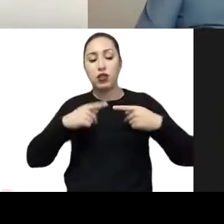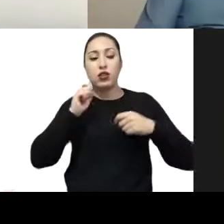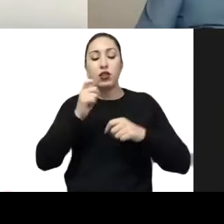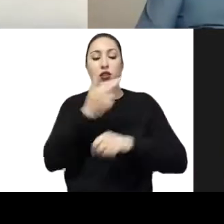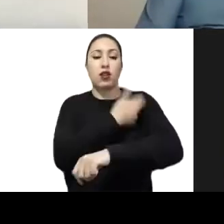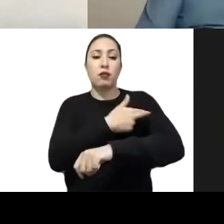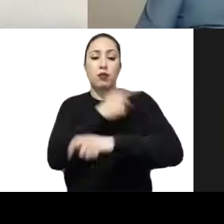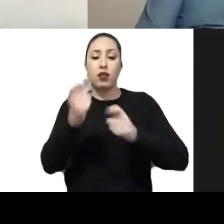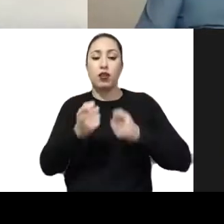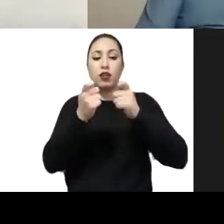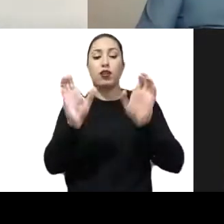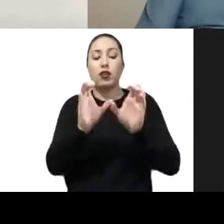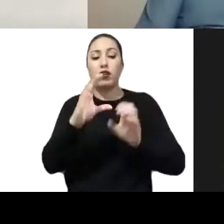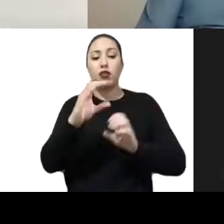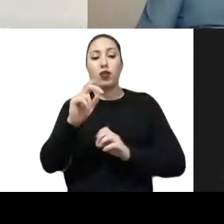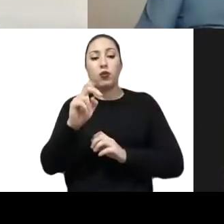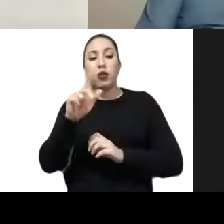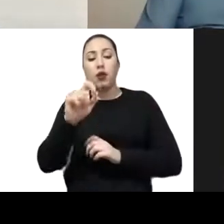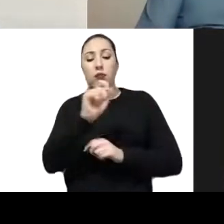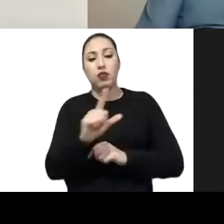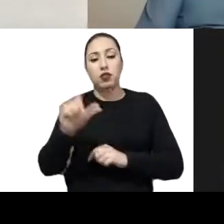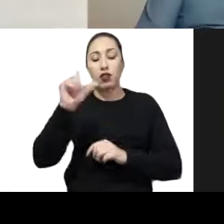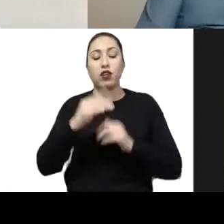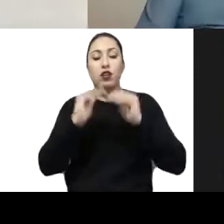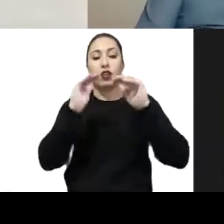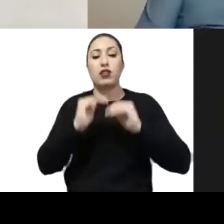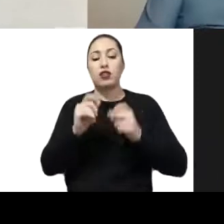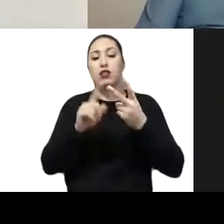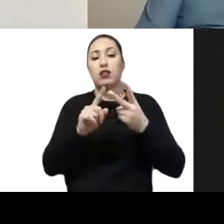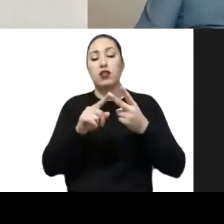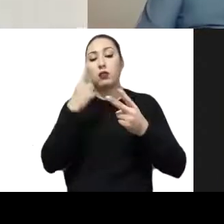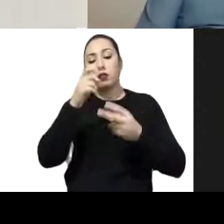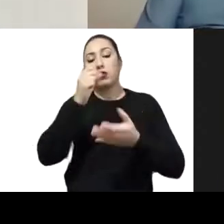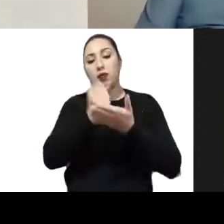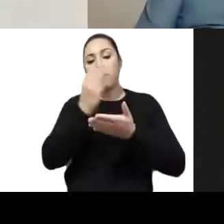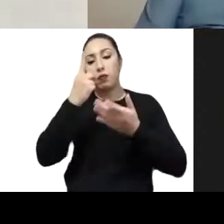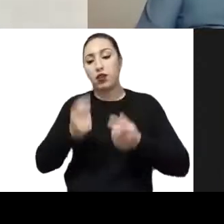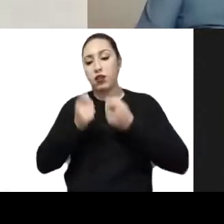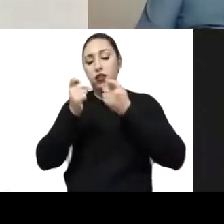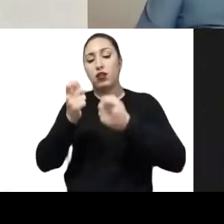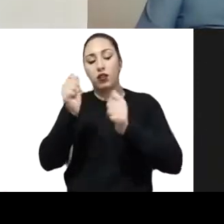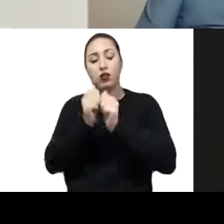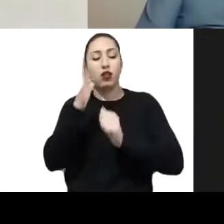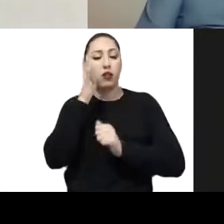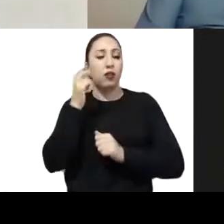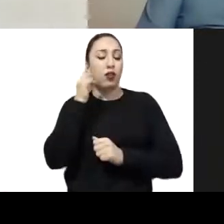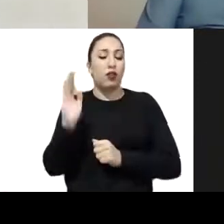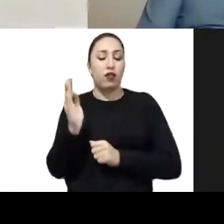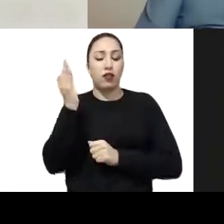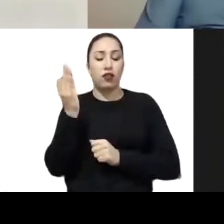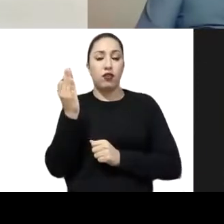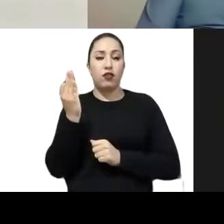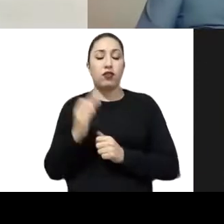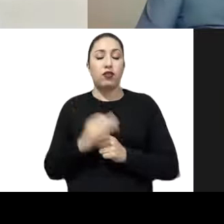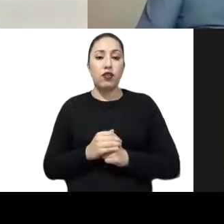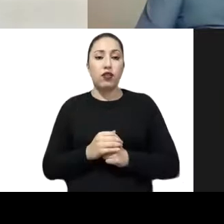de México. Segundo, se aprueba la remisión a la Cámara de Diputados del Honorable Congreso de la